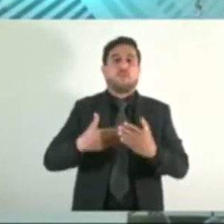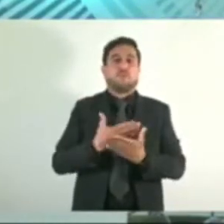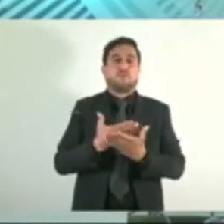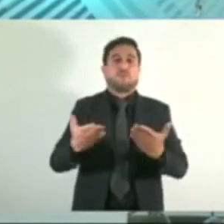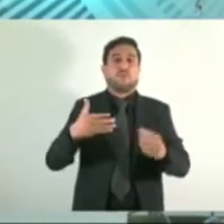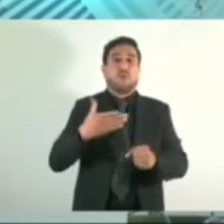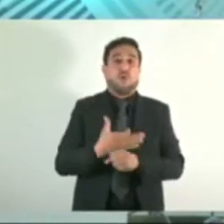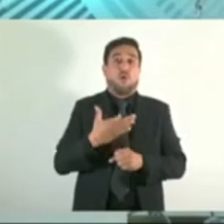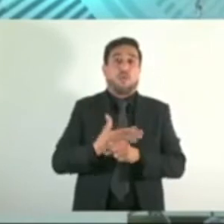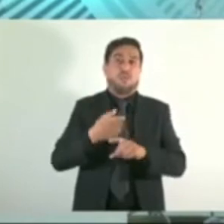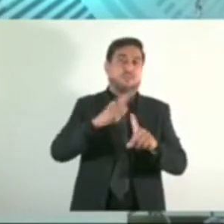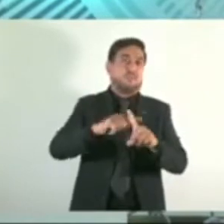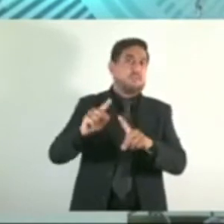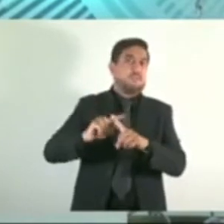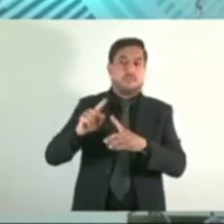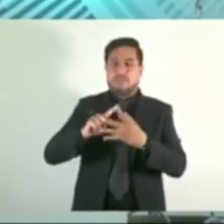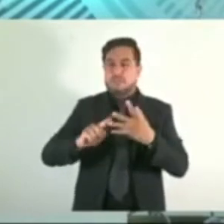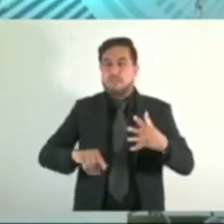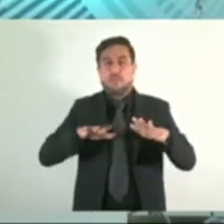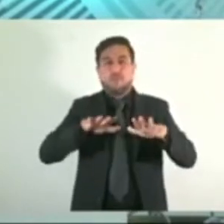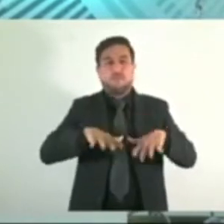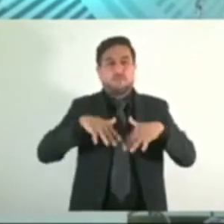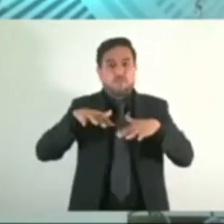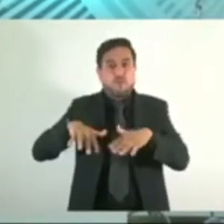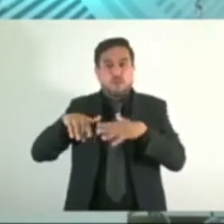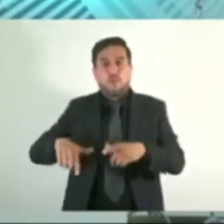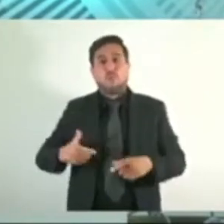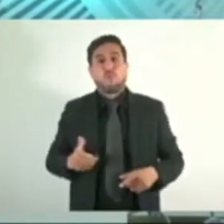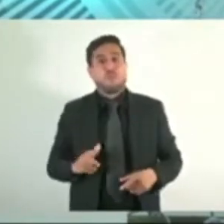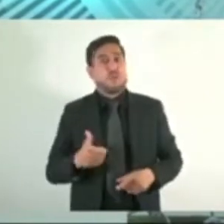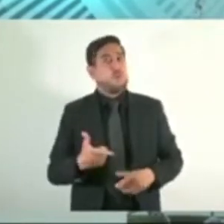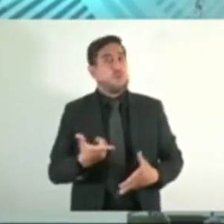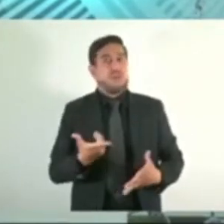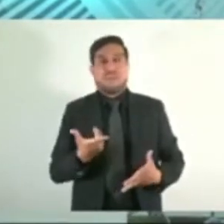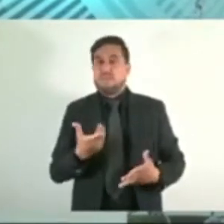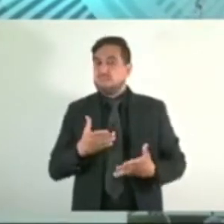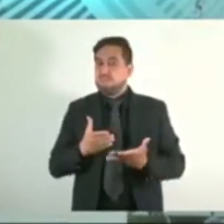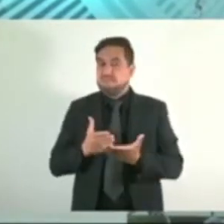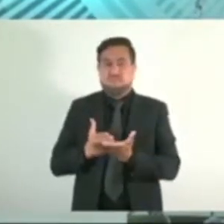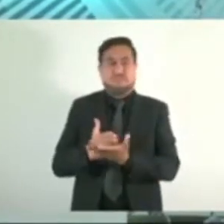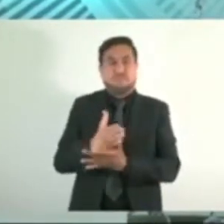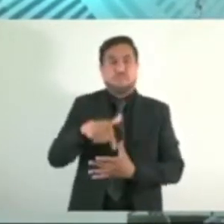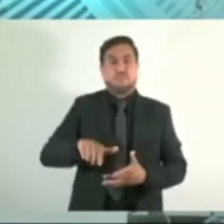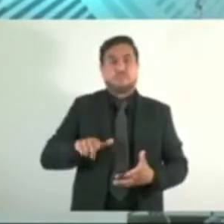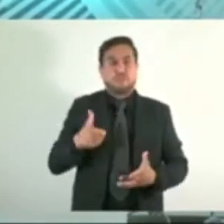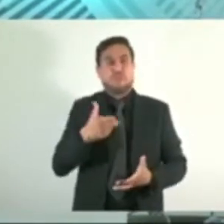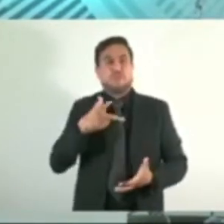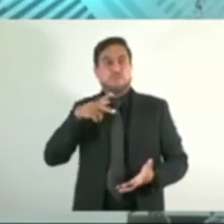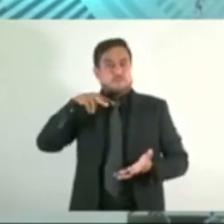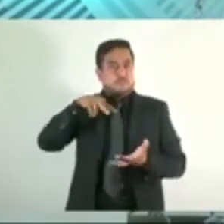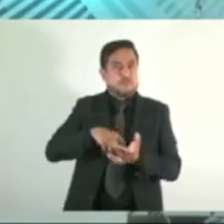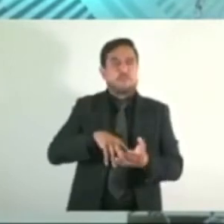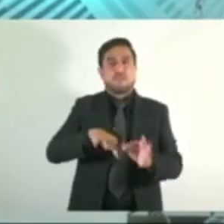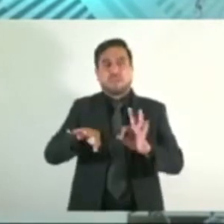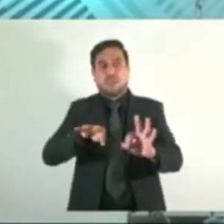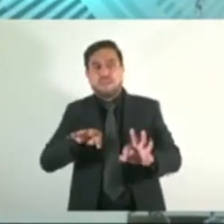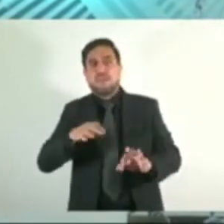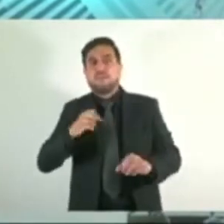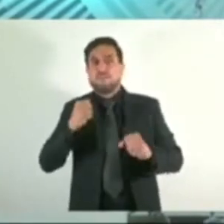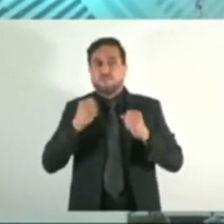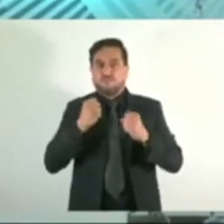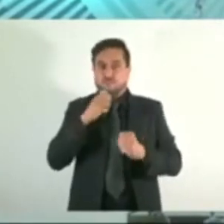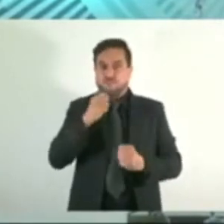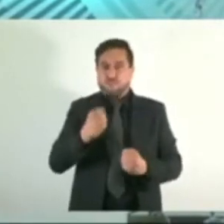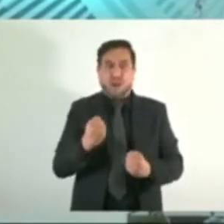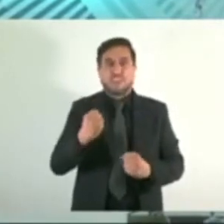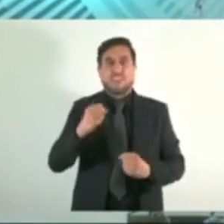foros en los que he sostenido que Guanajuato no se detiene. Guanajuato está de pie, trabajando fuerte para recuperar rápido el terreno que